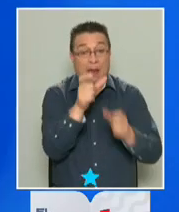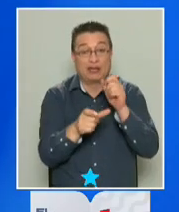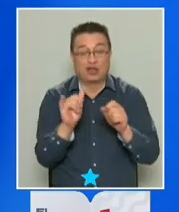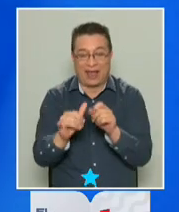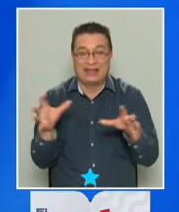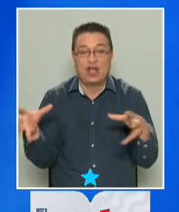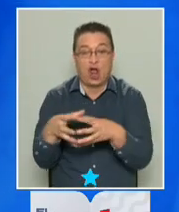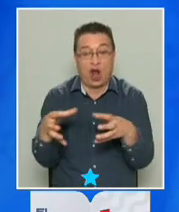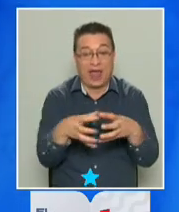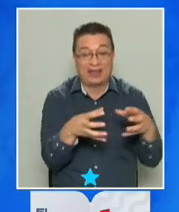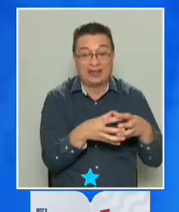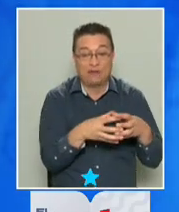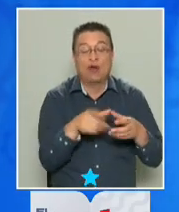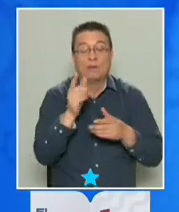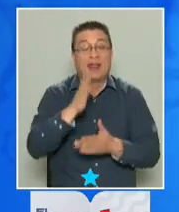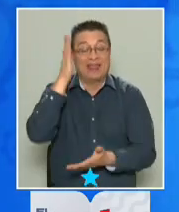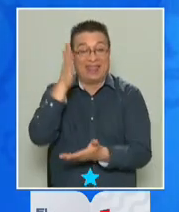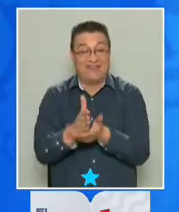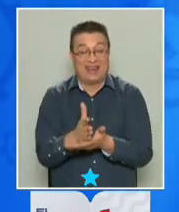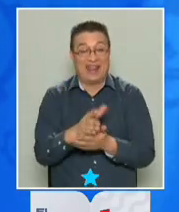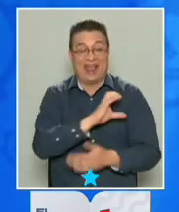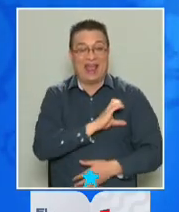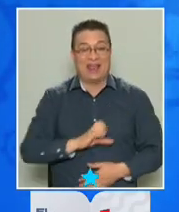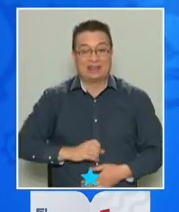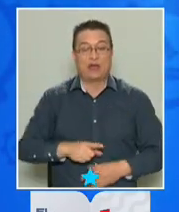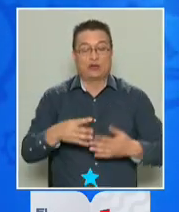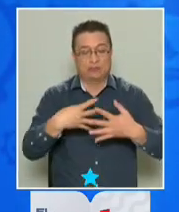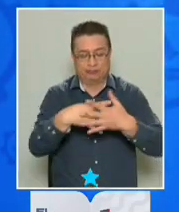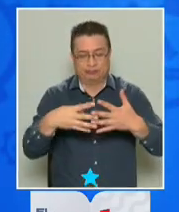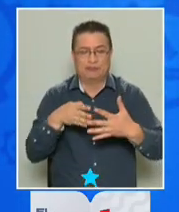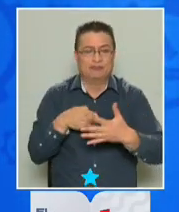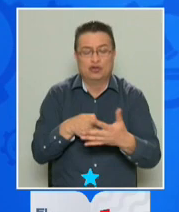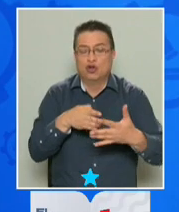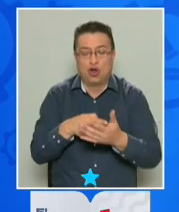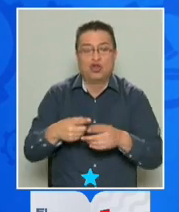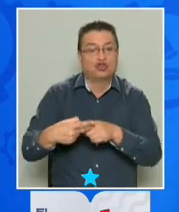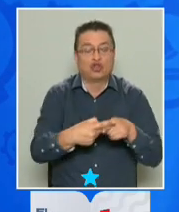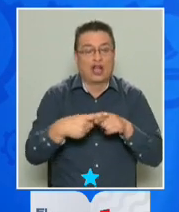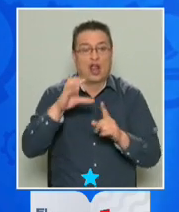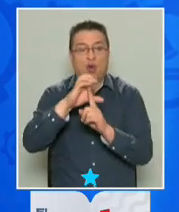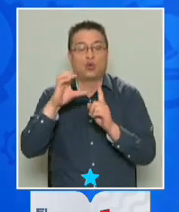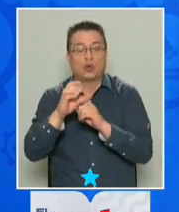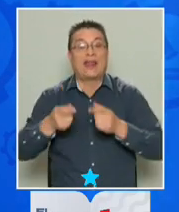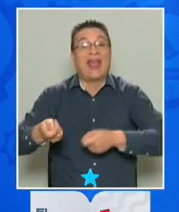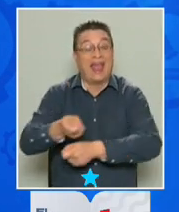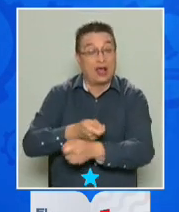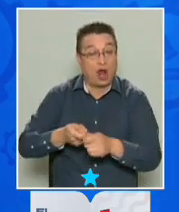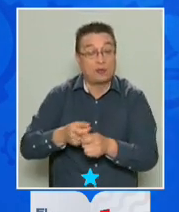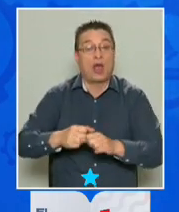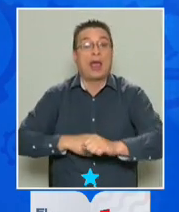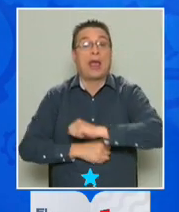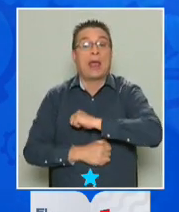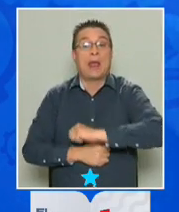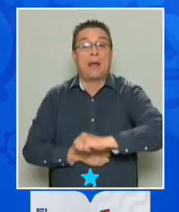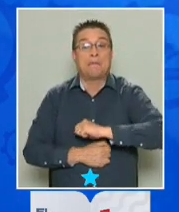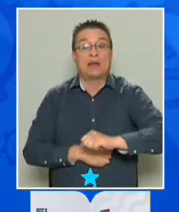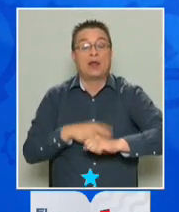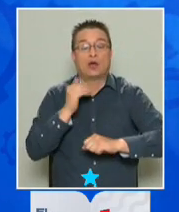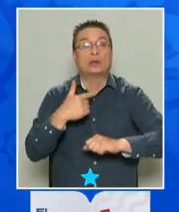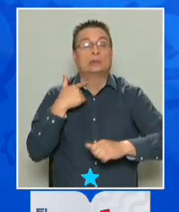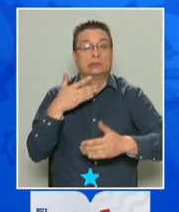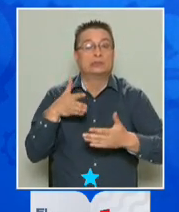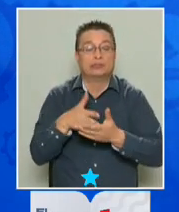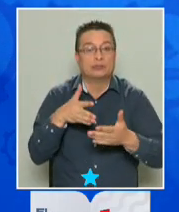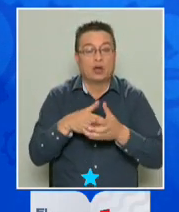fíjense en esto es deber del estado remover los obstáculos sociales culturales y económicos que impidan o limiten la